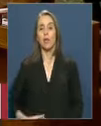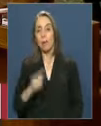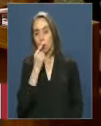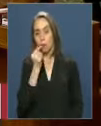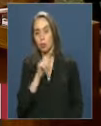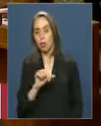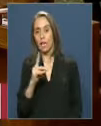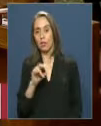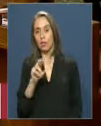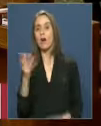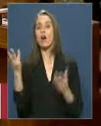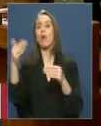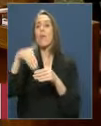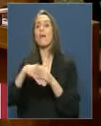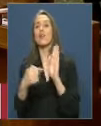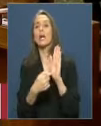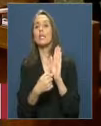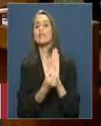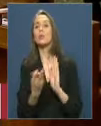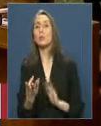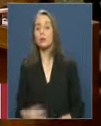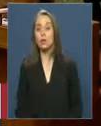Saldívar, ¿cómo vota en este numeral?